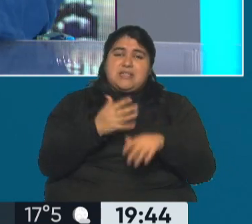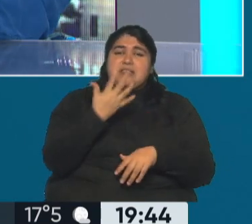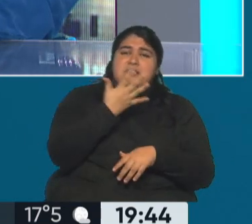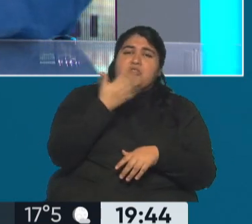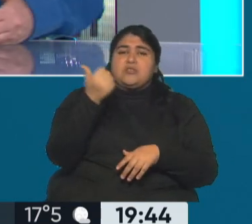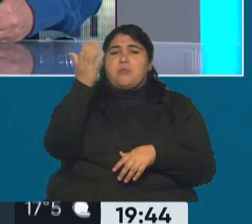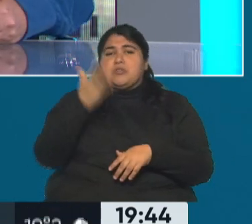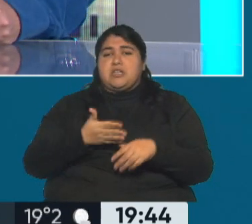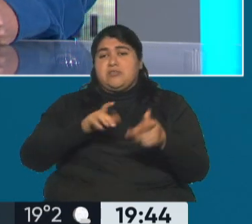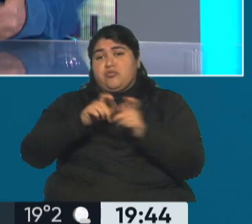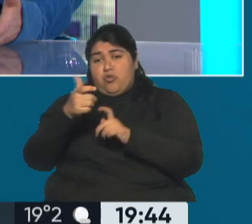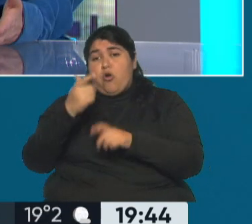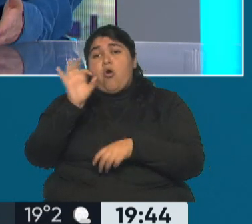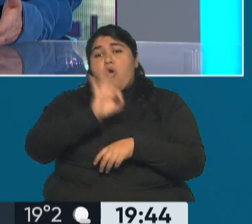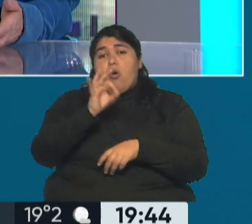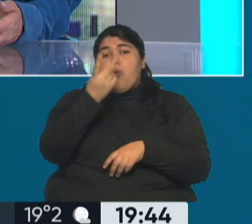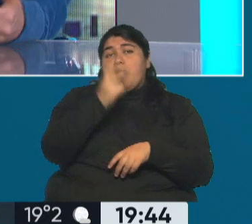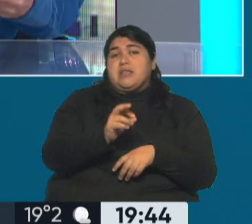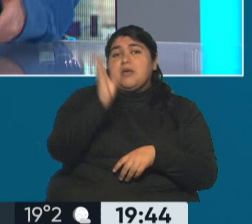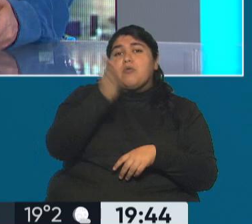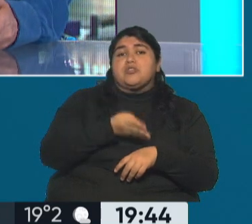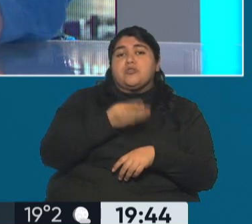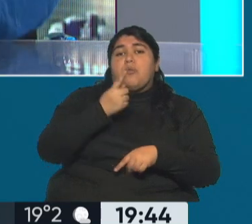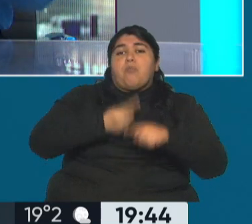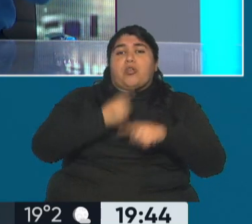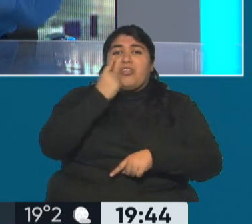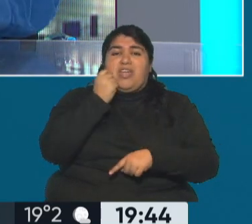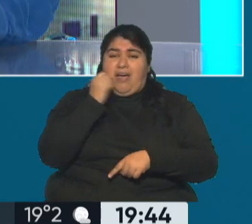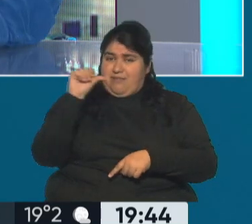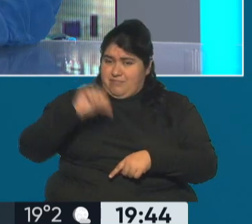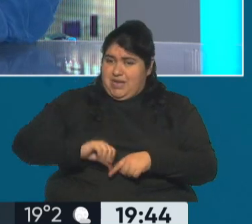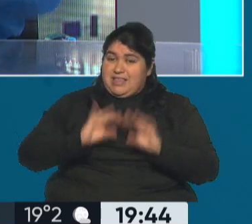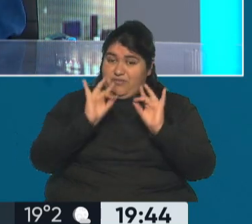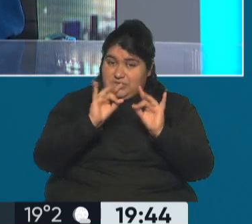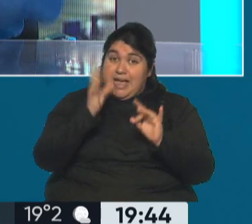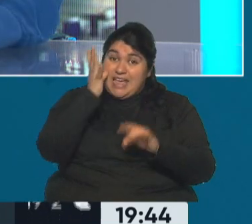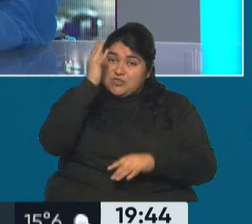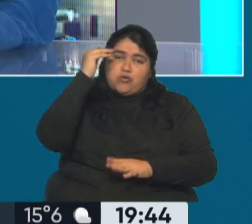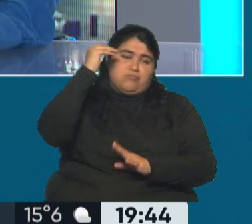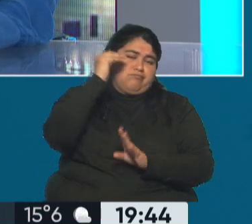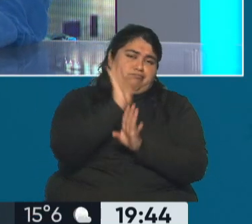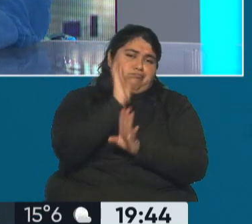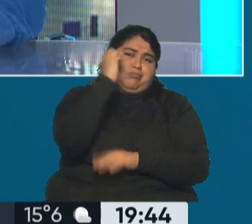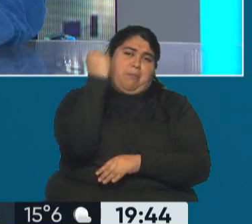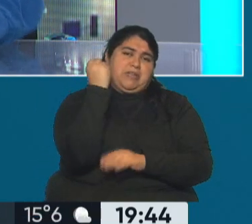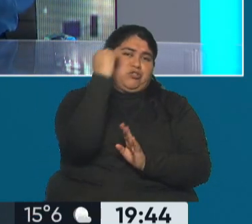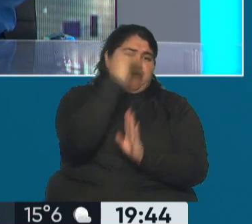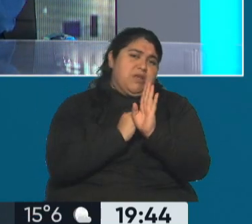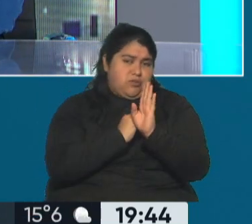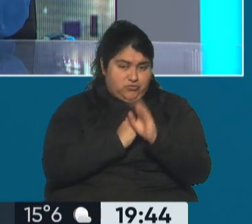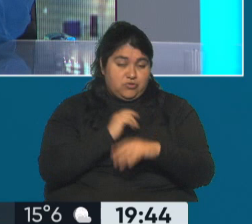y otra cosa es hacer una devaluación de 20% en un día, 30% en un día. Eso es una devaluación brusca y eso es lo que el FMI pide,